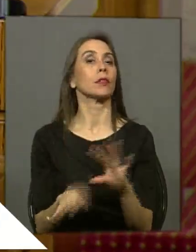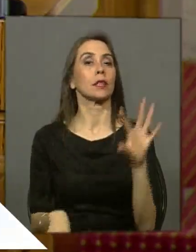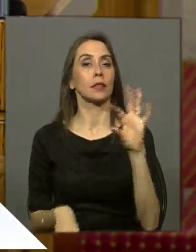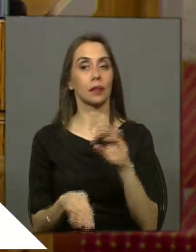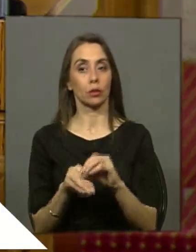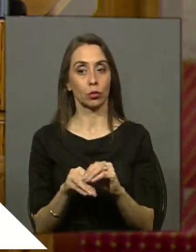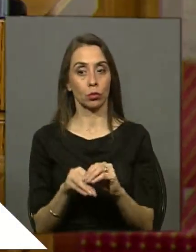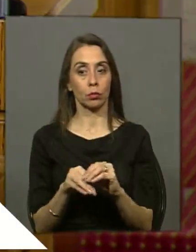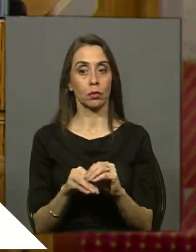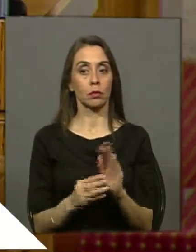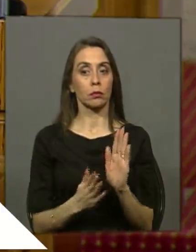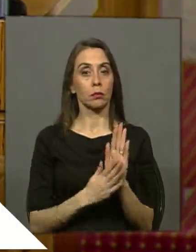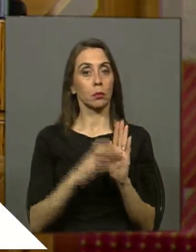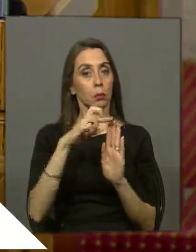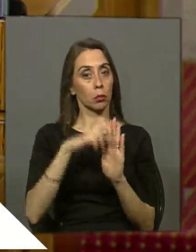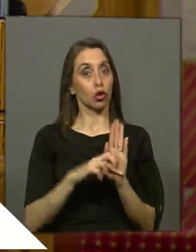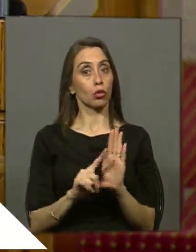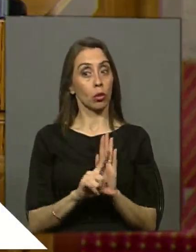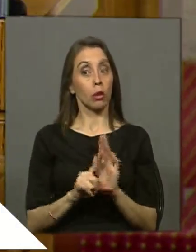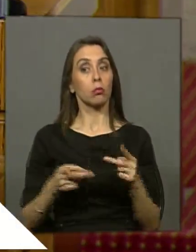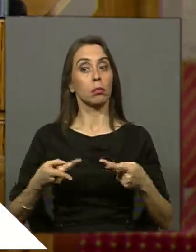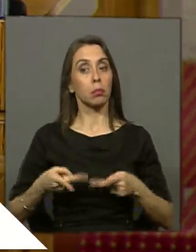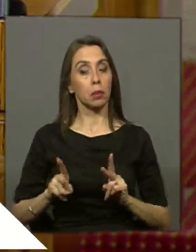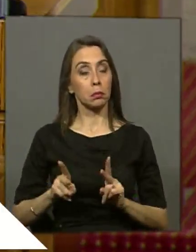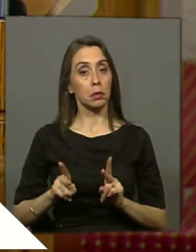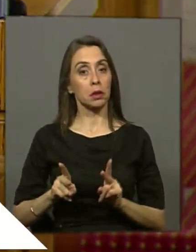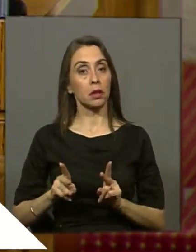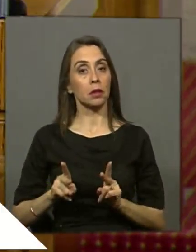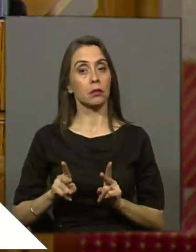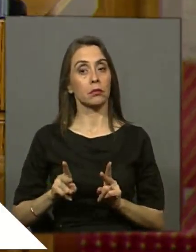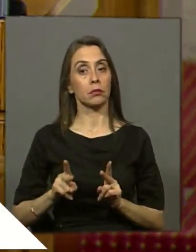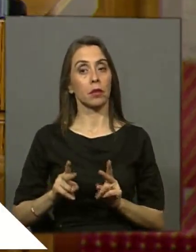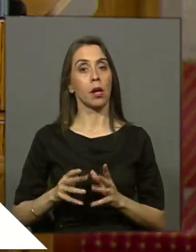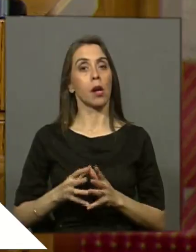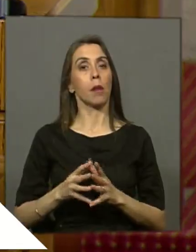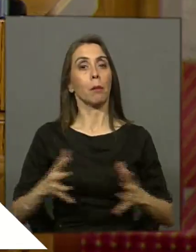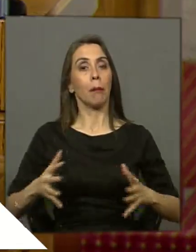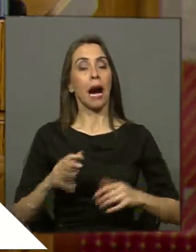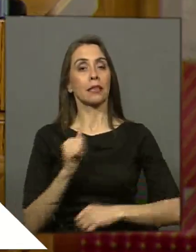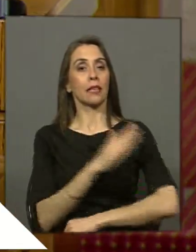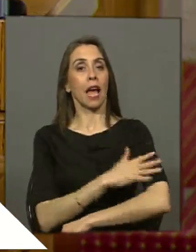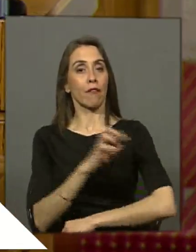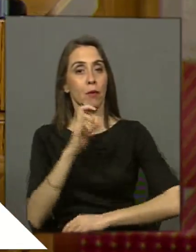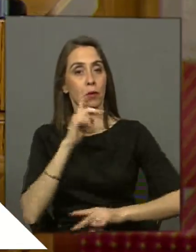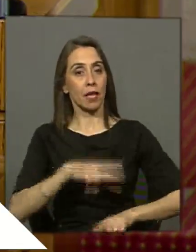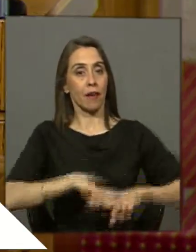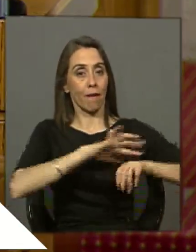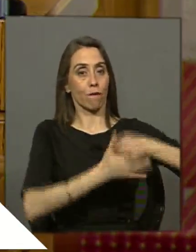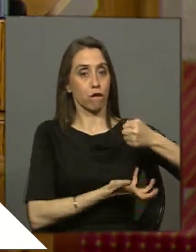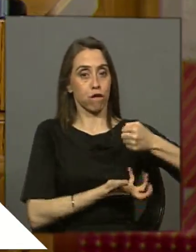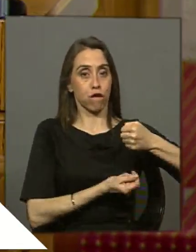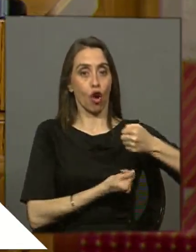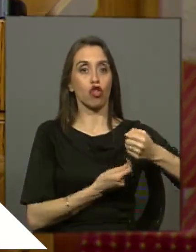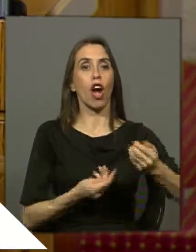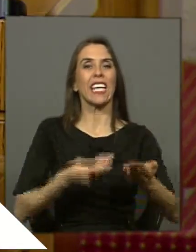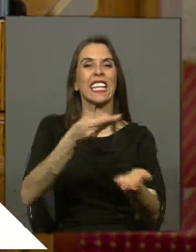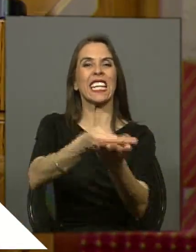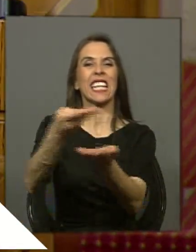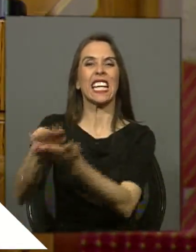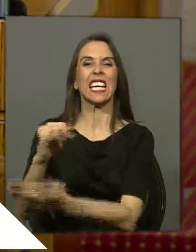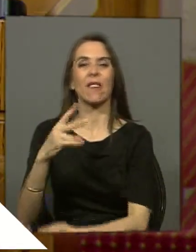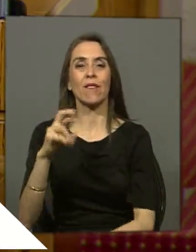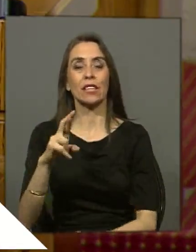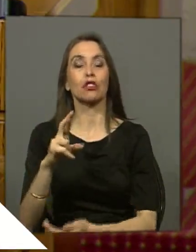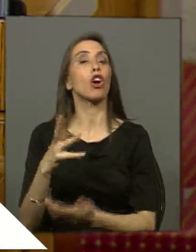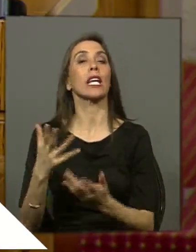este proyecto de ley permite ampliar las inversiones de las AFP a sectores que hoy día son más rentables